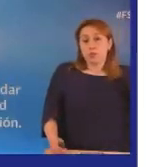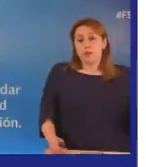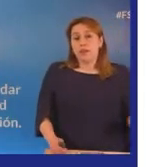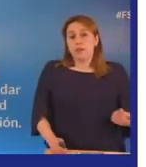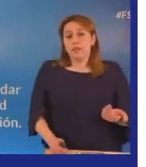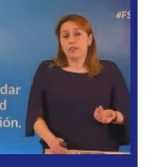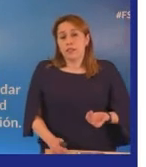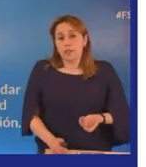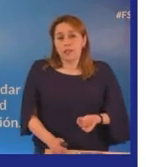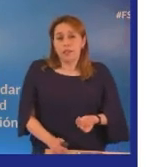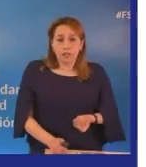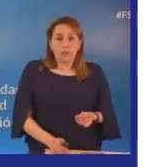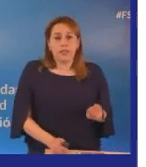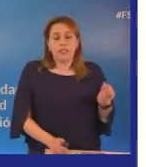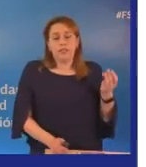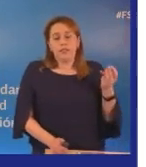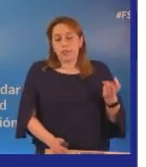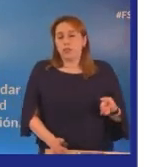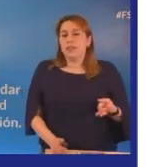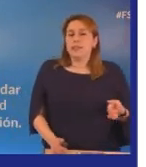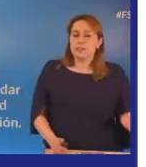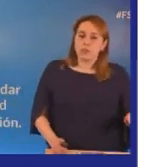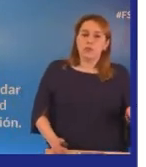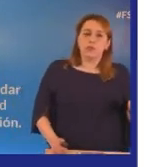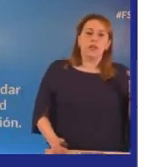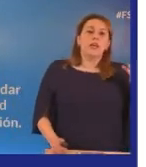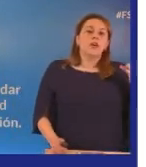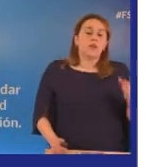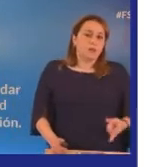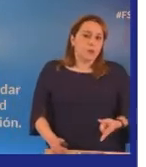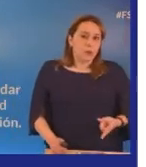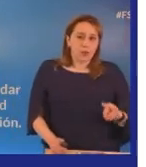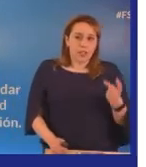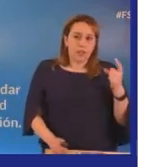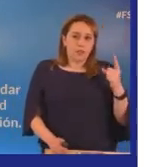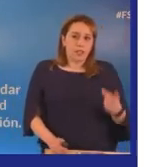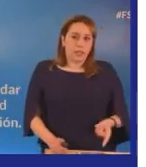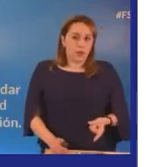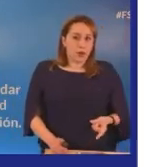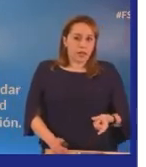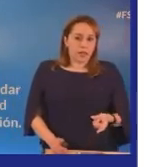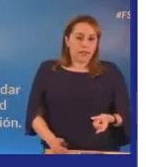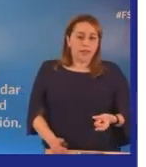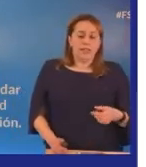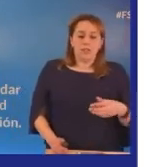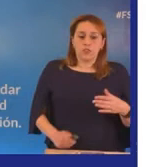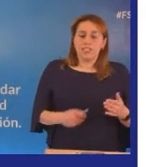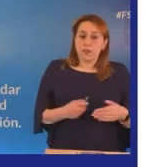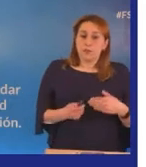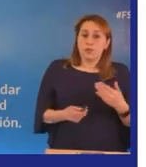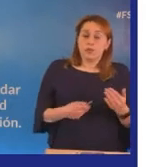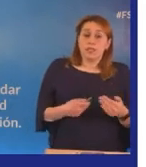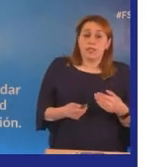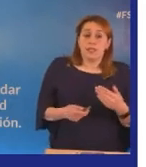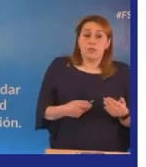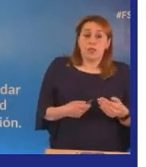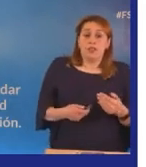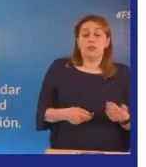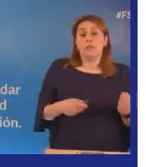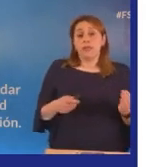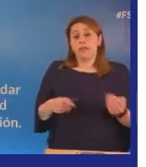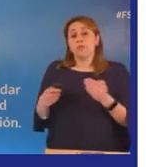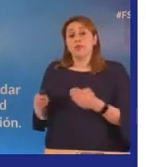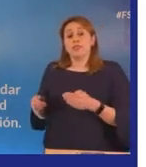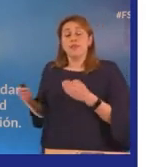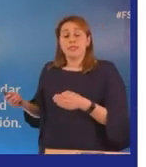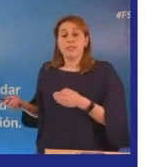como hemos hablado con anterioridad, que es lo que tiene que ver con la atención, con la memoria, con el lenguaje. Entonces siempre vamos a estar